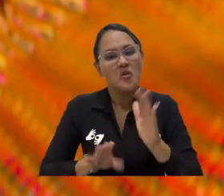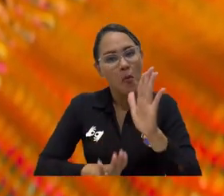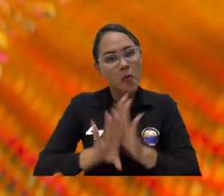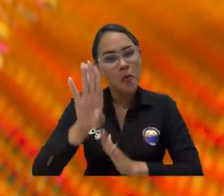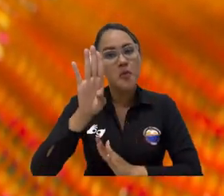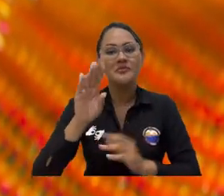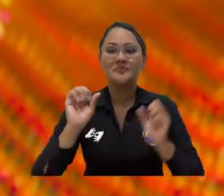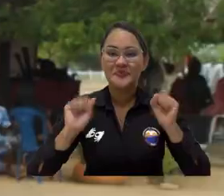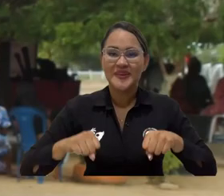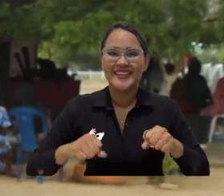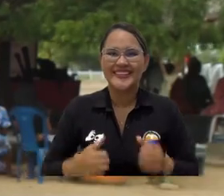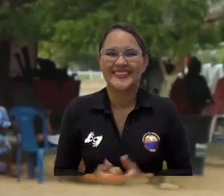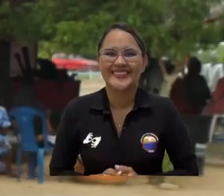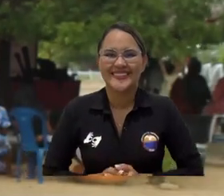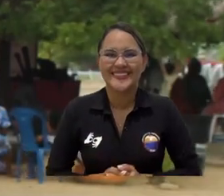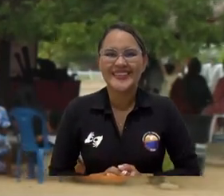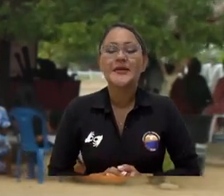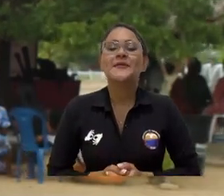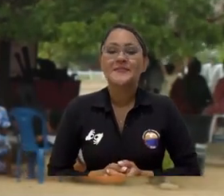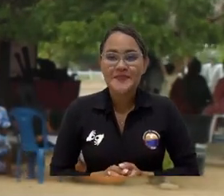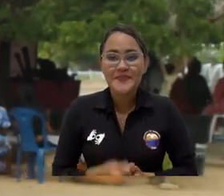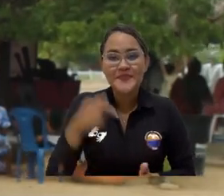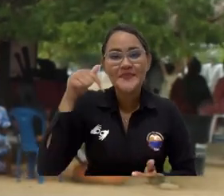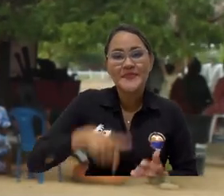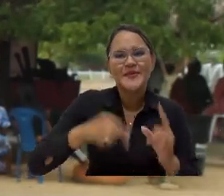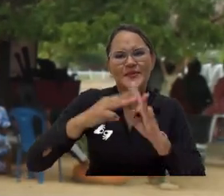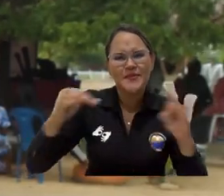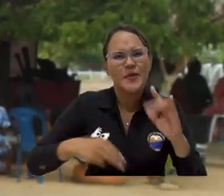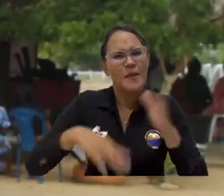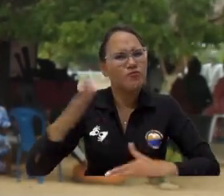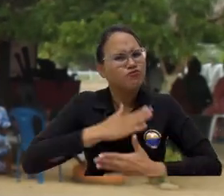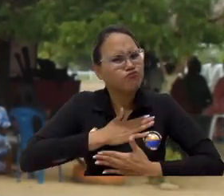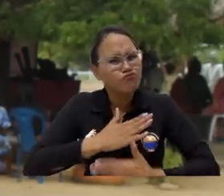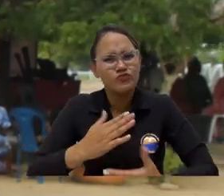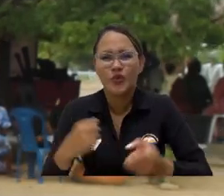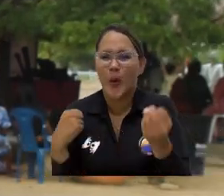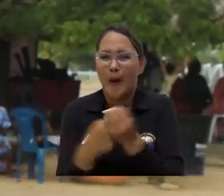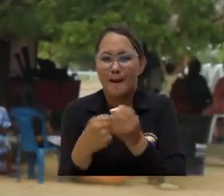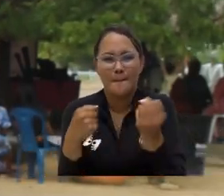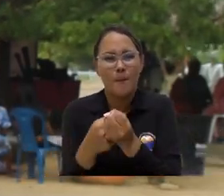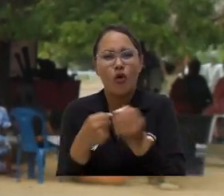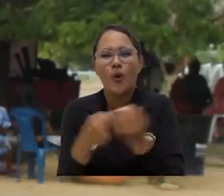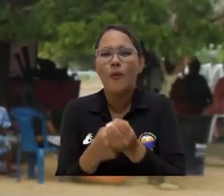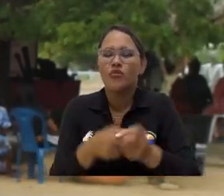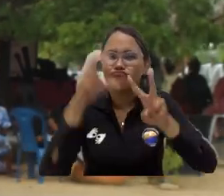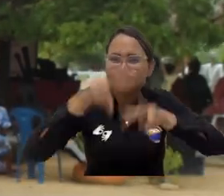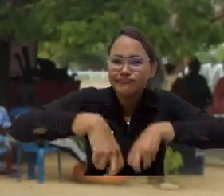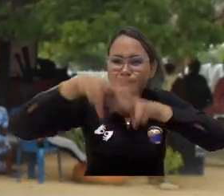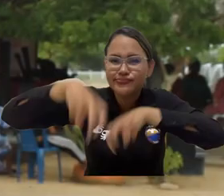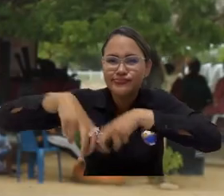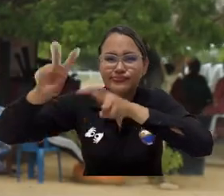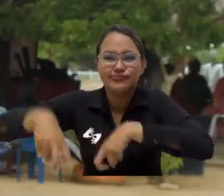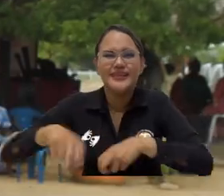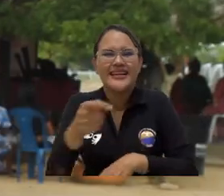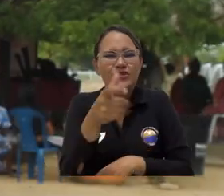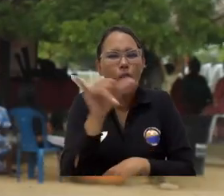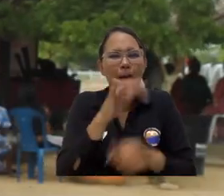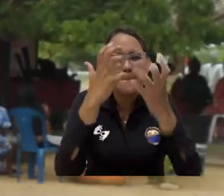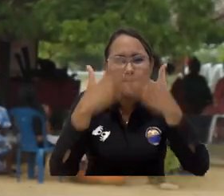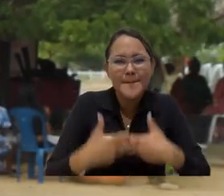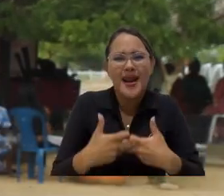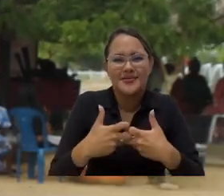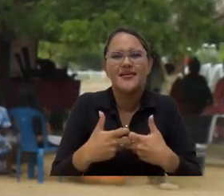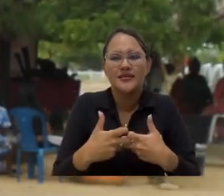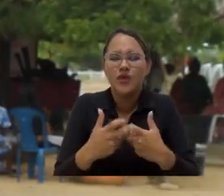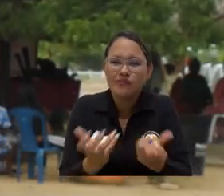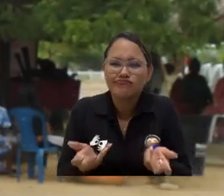desarrollo sostenible. La Universidad del Magdalena se habilitó como empresa prestadora del Servicio de Extensión Agropecuaria, EPSEA. A partir